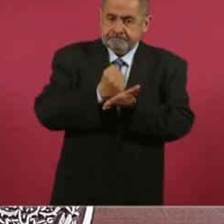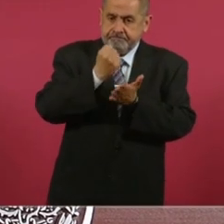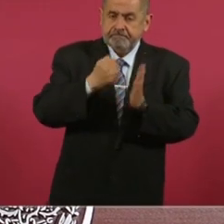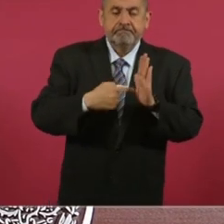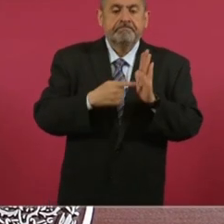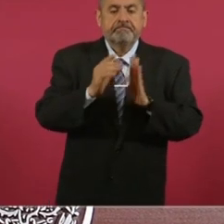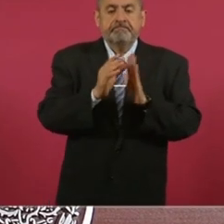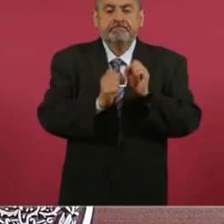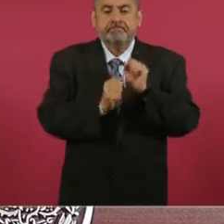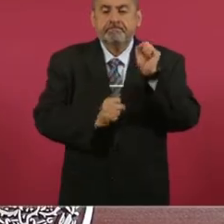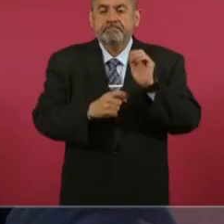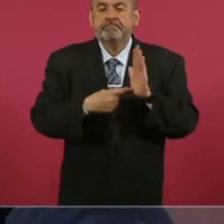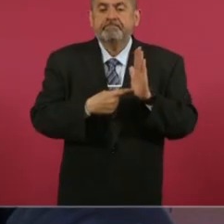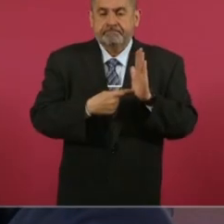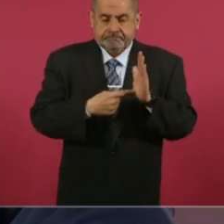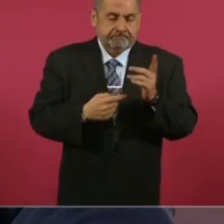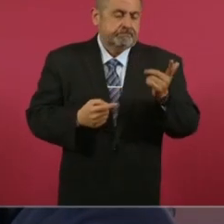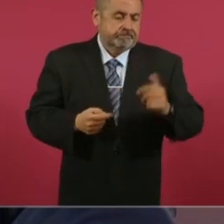porque fue